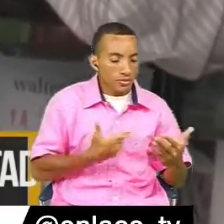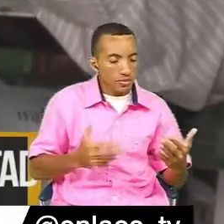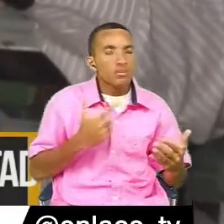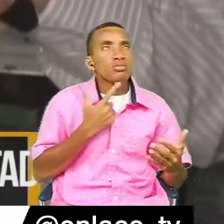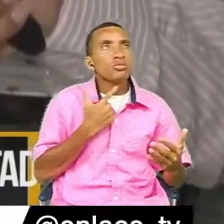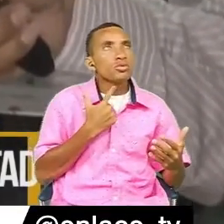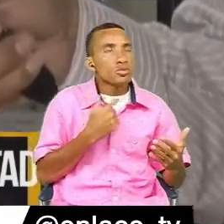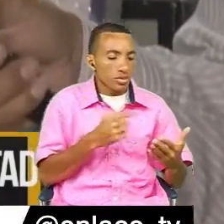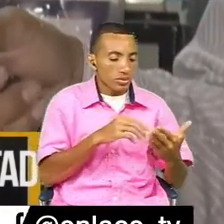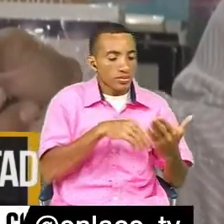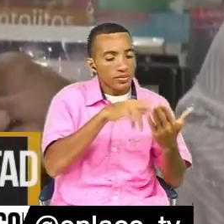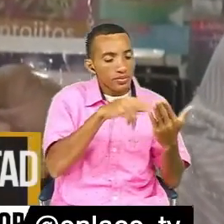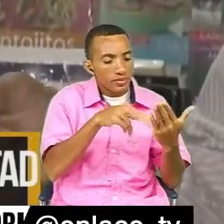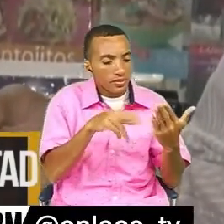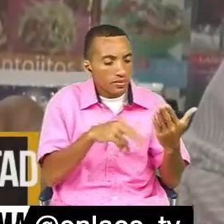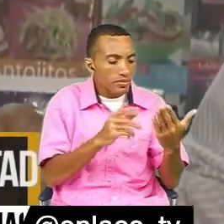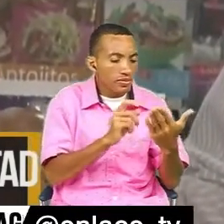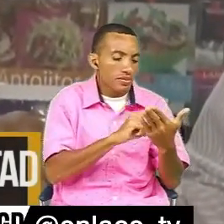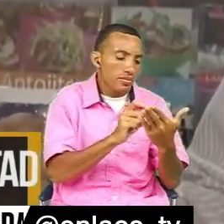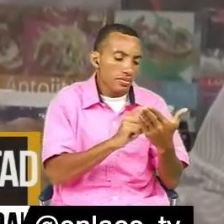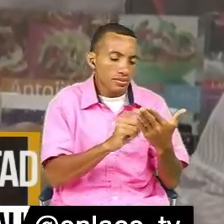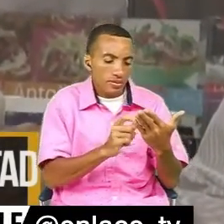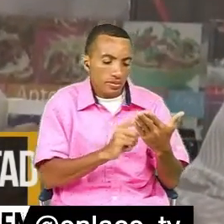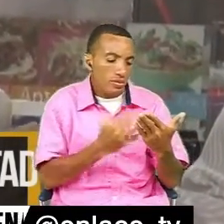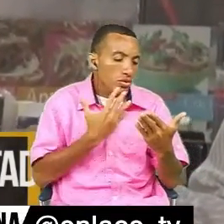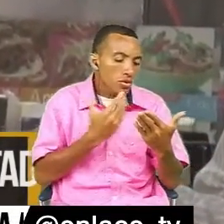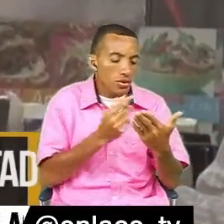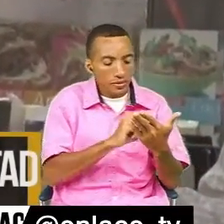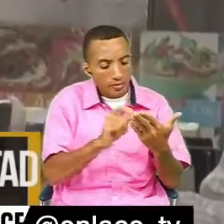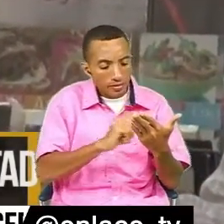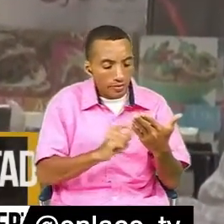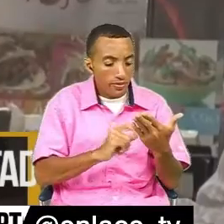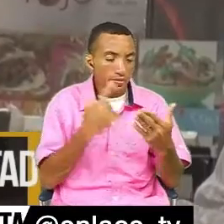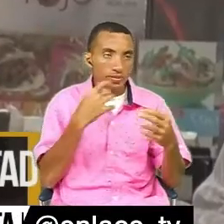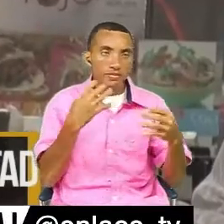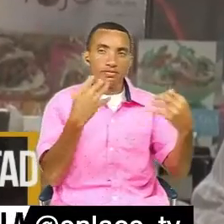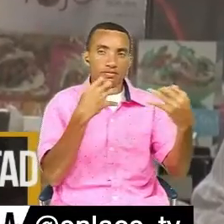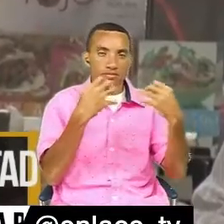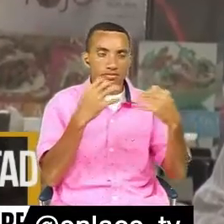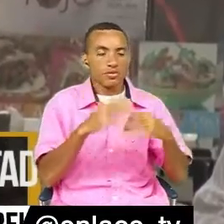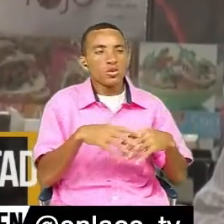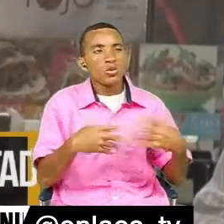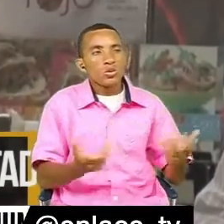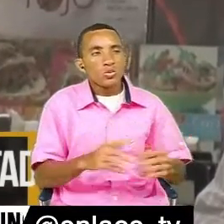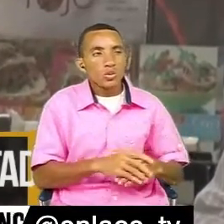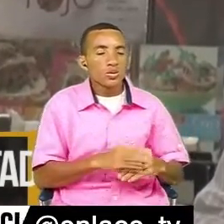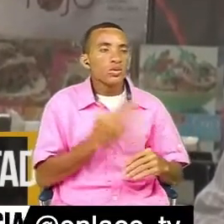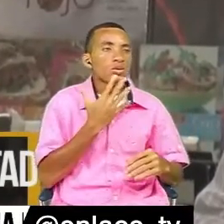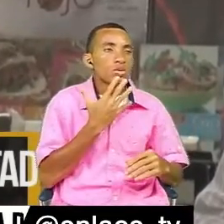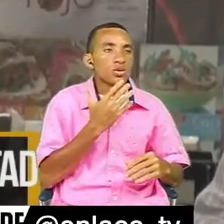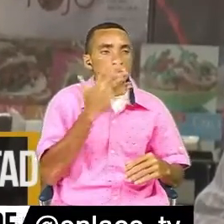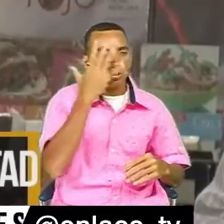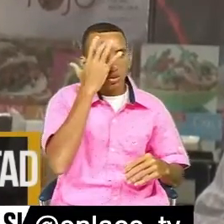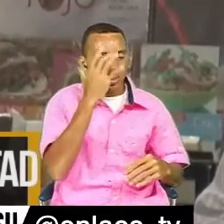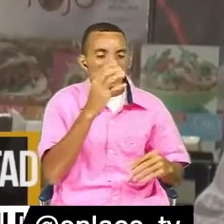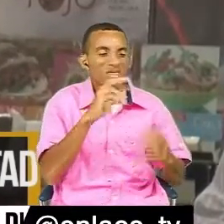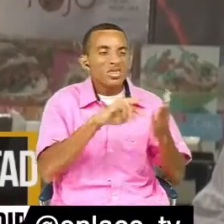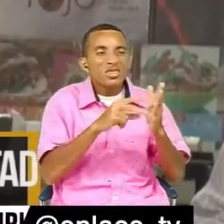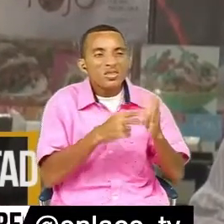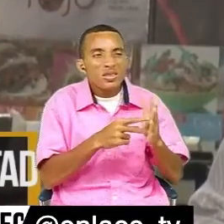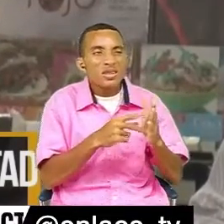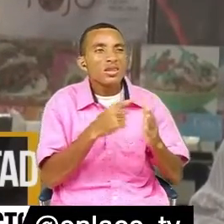ti te guste, no es que tiene que ser la perfección, y en el libro explica los colores, por qué tienen cada uno su significado y cómo es que